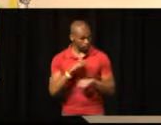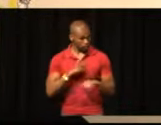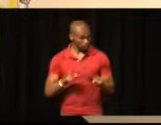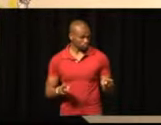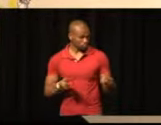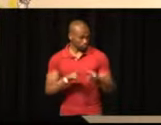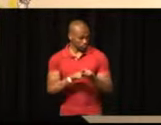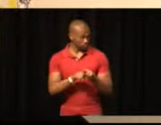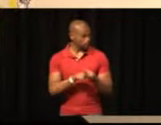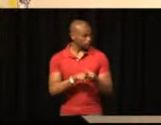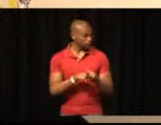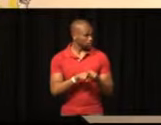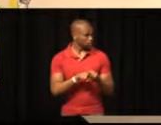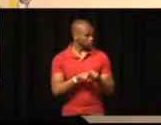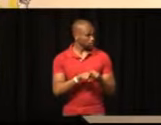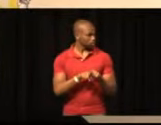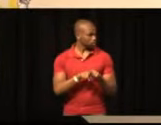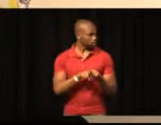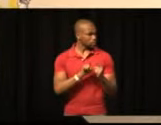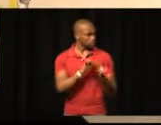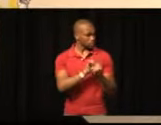tiene una sociedad